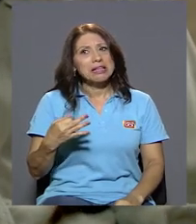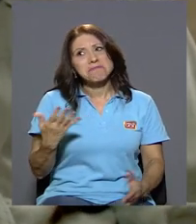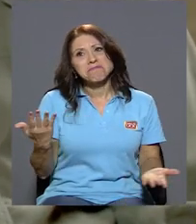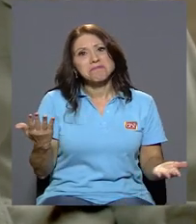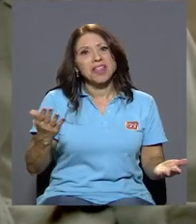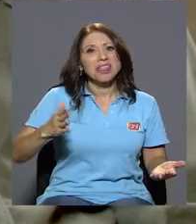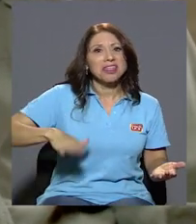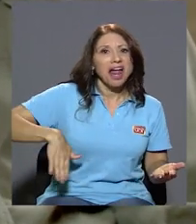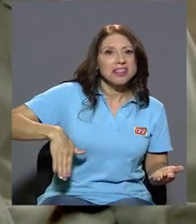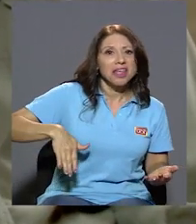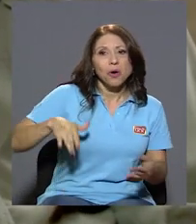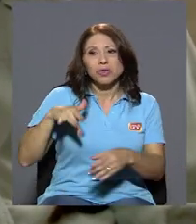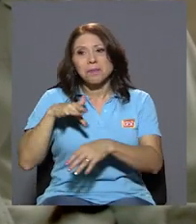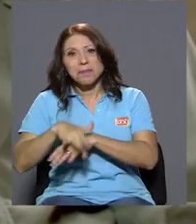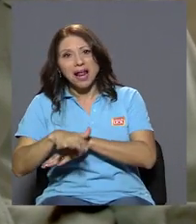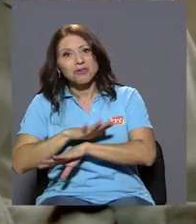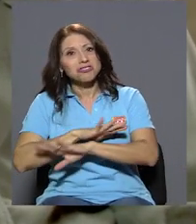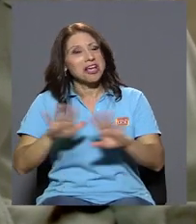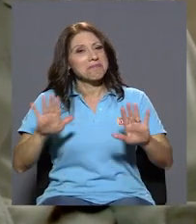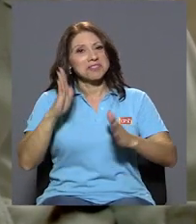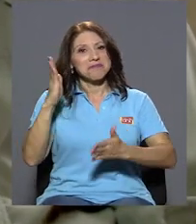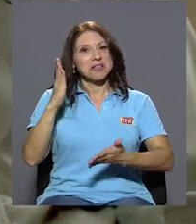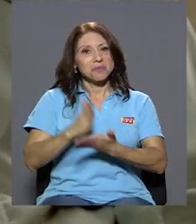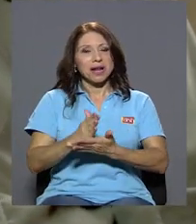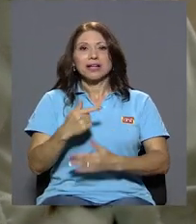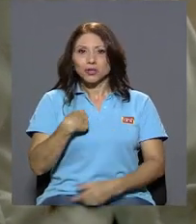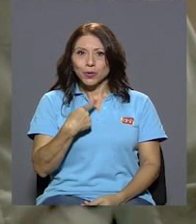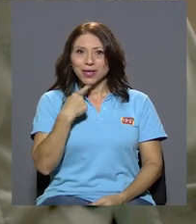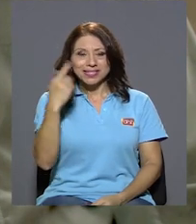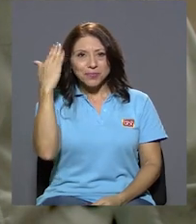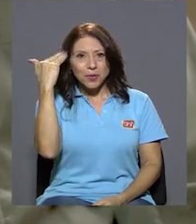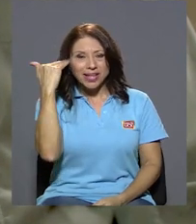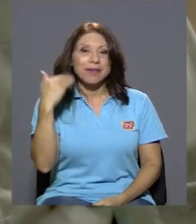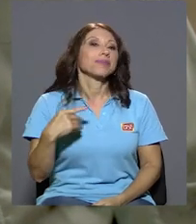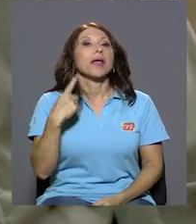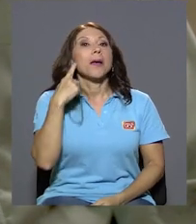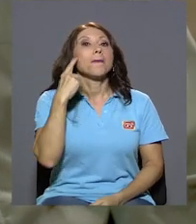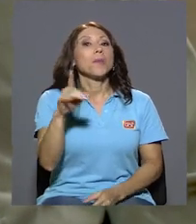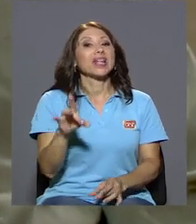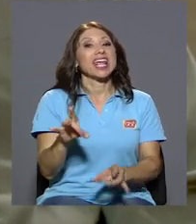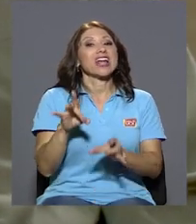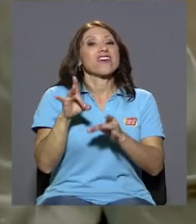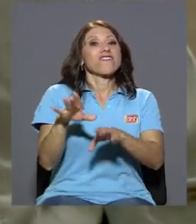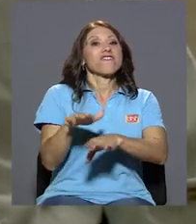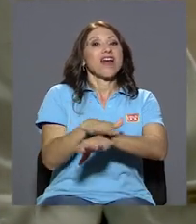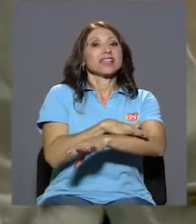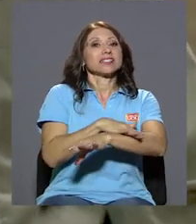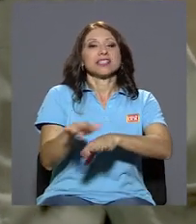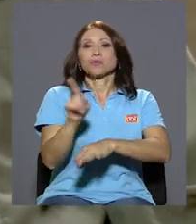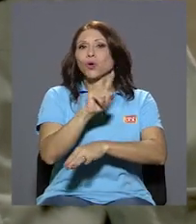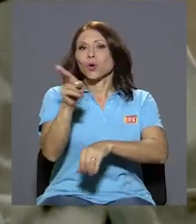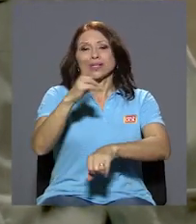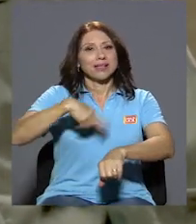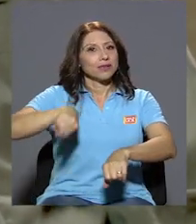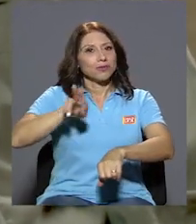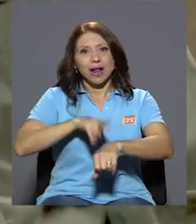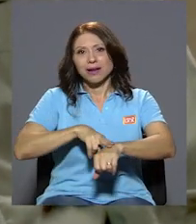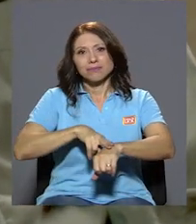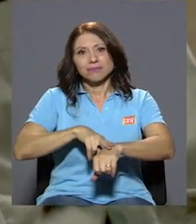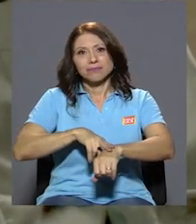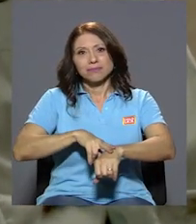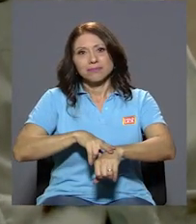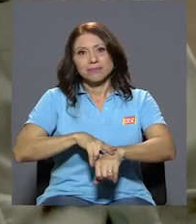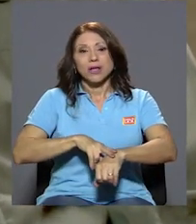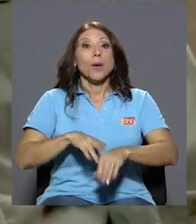que es tarde o temprano se va a superar y le voy a decir por qué porque el racismo no es una cosa natural